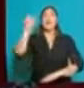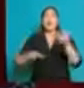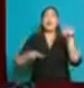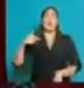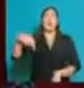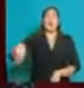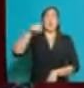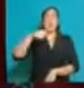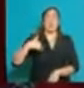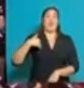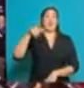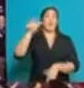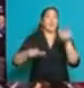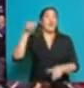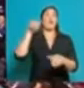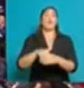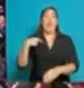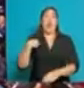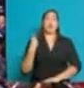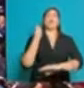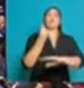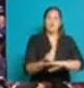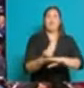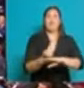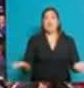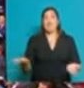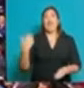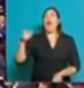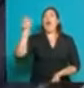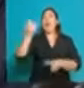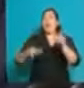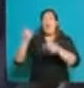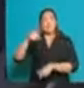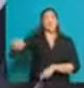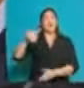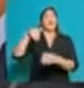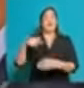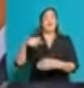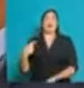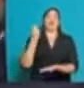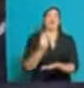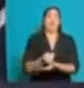argentinos, señores. Estoy acá porque me votaron los argentinos.